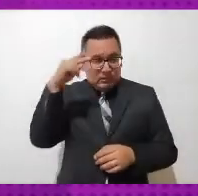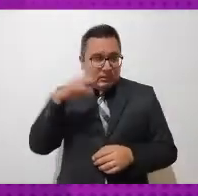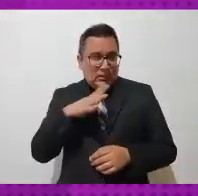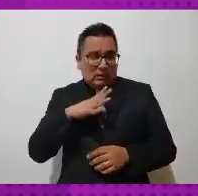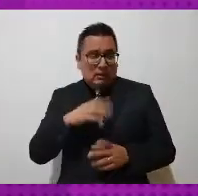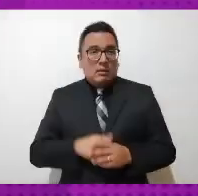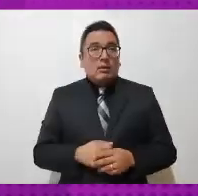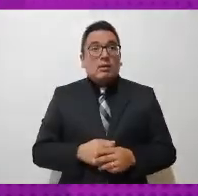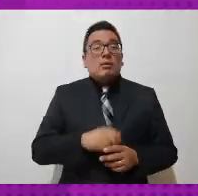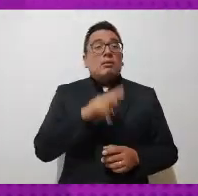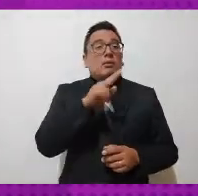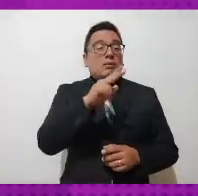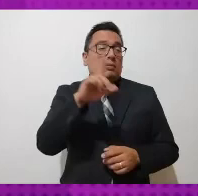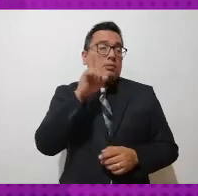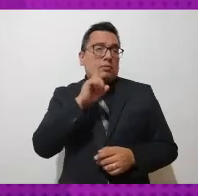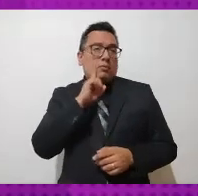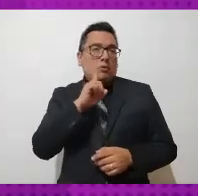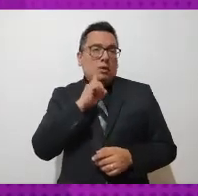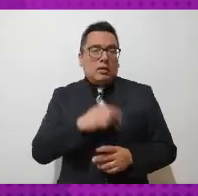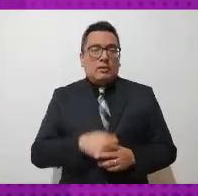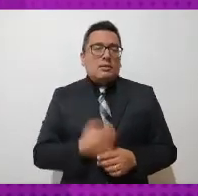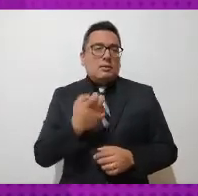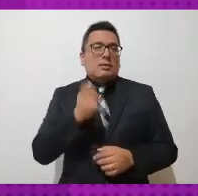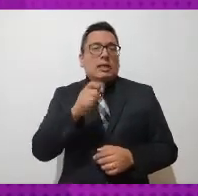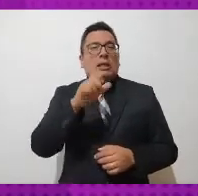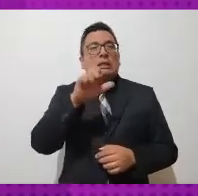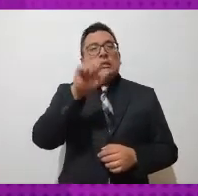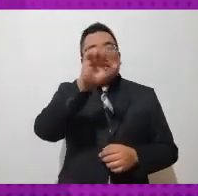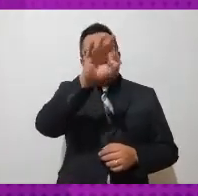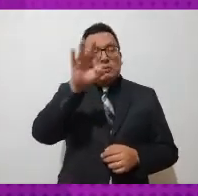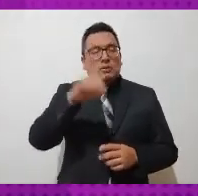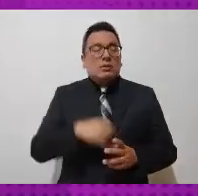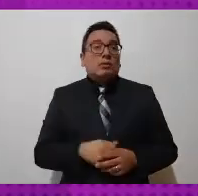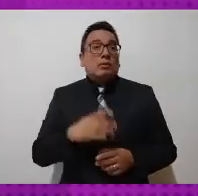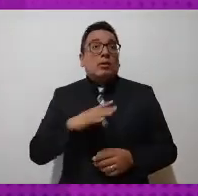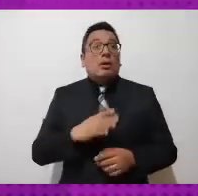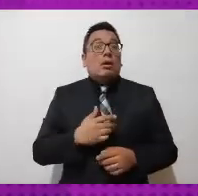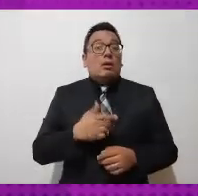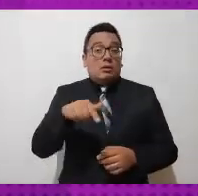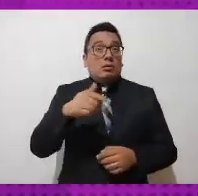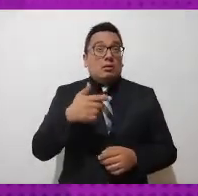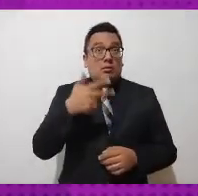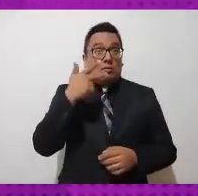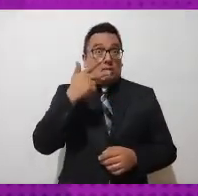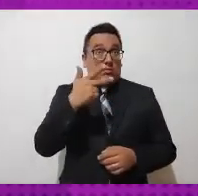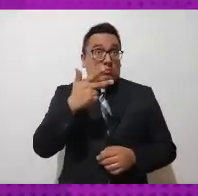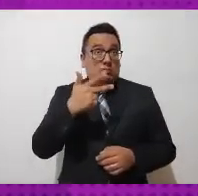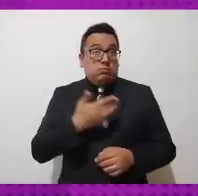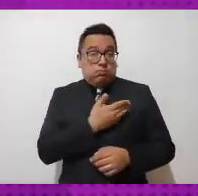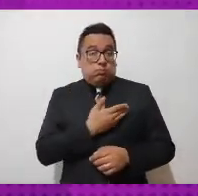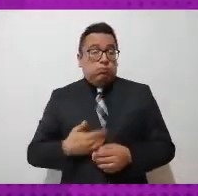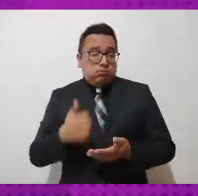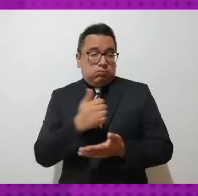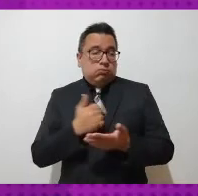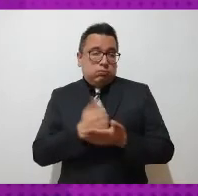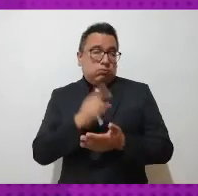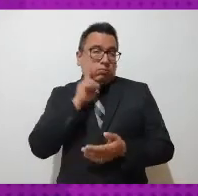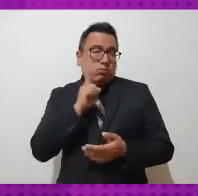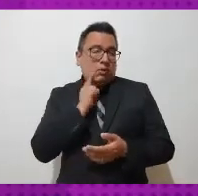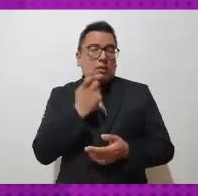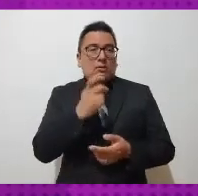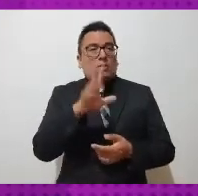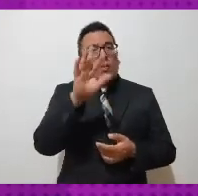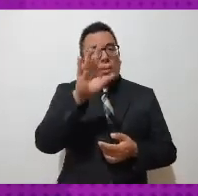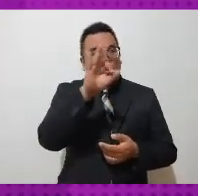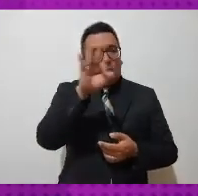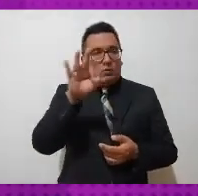30 integrantes, representando el 60%. 8 de 20 presidencias municipales son mujeres, con el